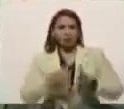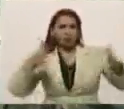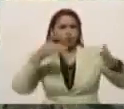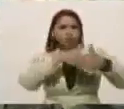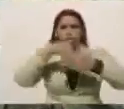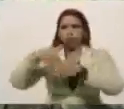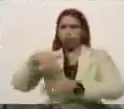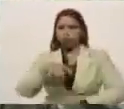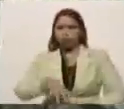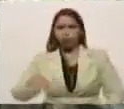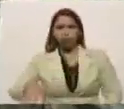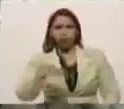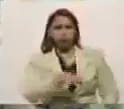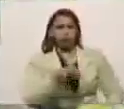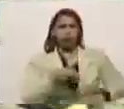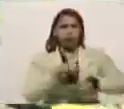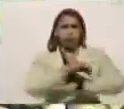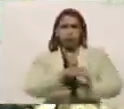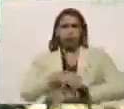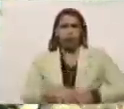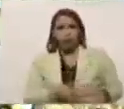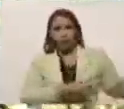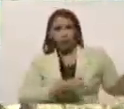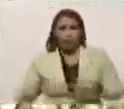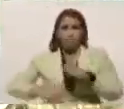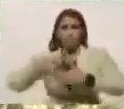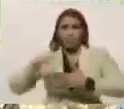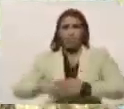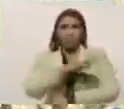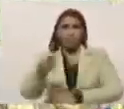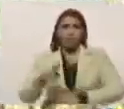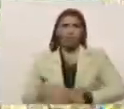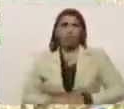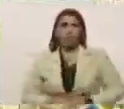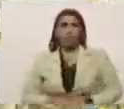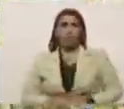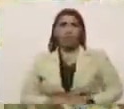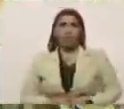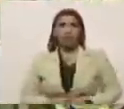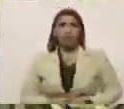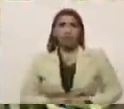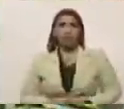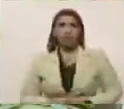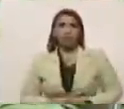elecciones regionales y locales. ¡Listo el Plan República!